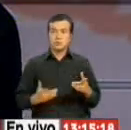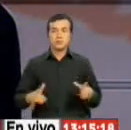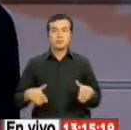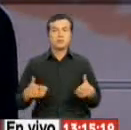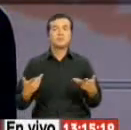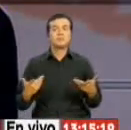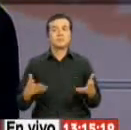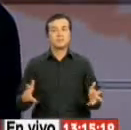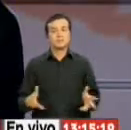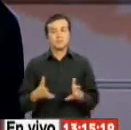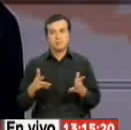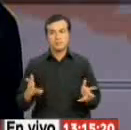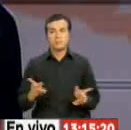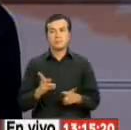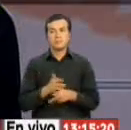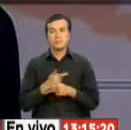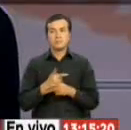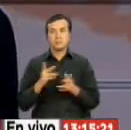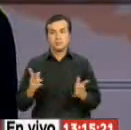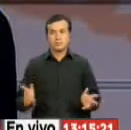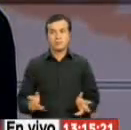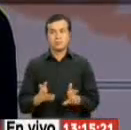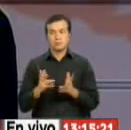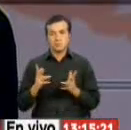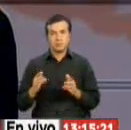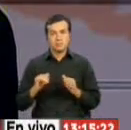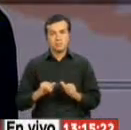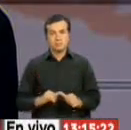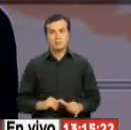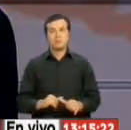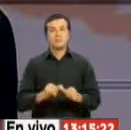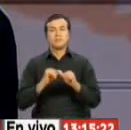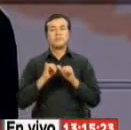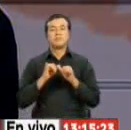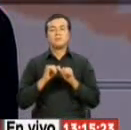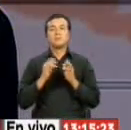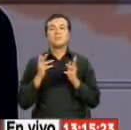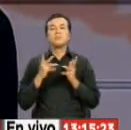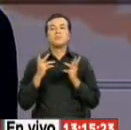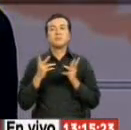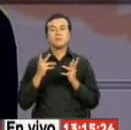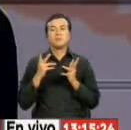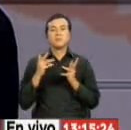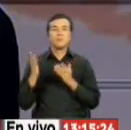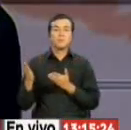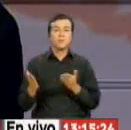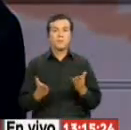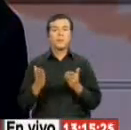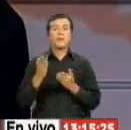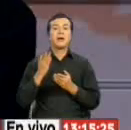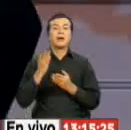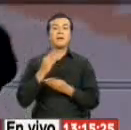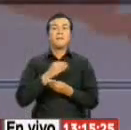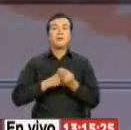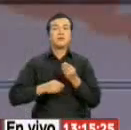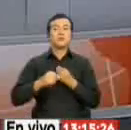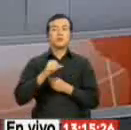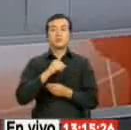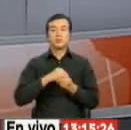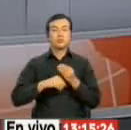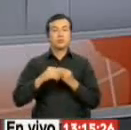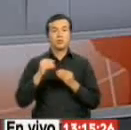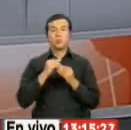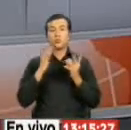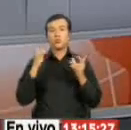van a incentivar la producción va a ocasionar la venida de inversionistas extranjeros para generar puestos